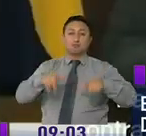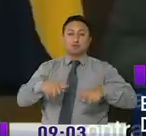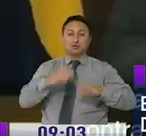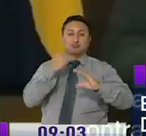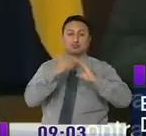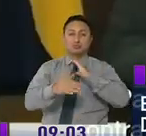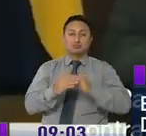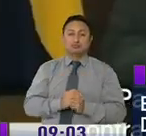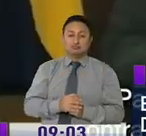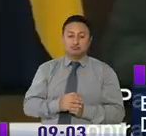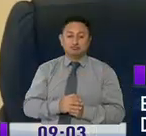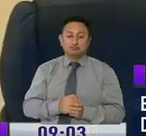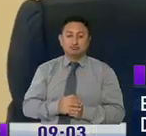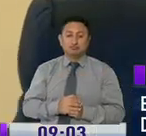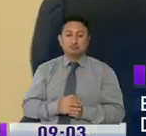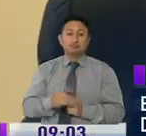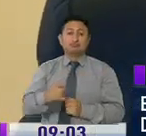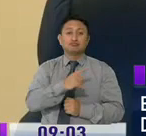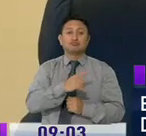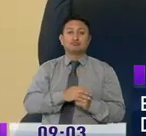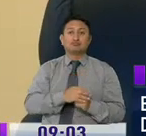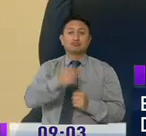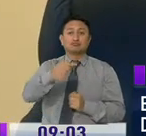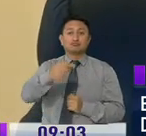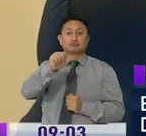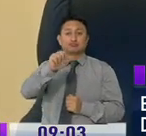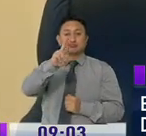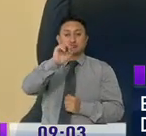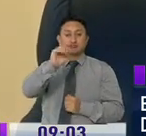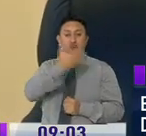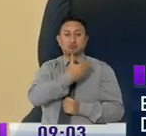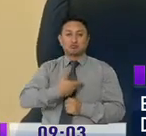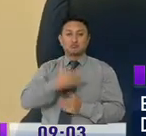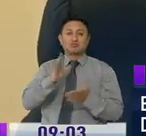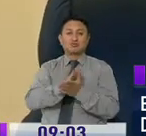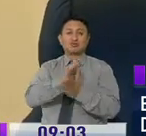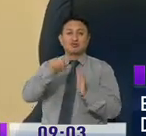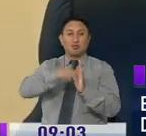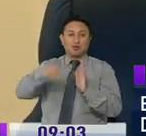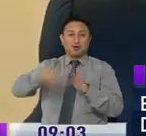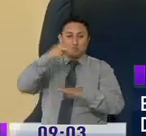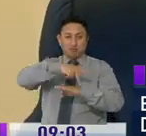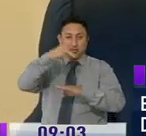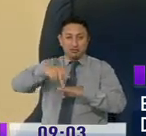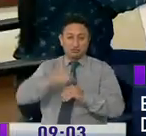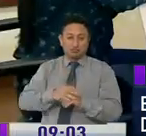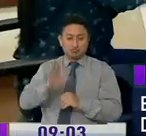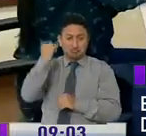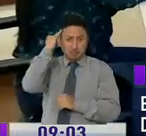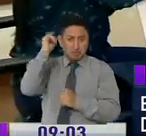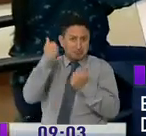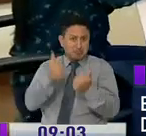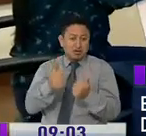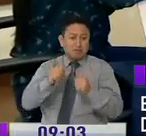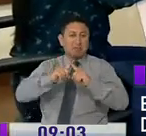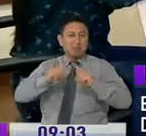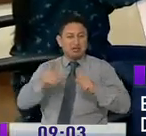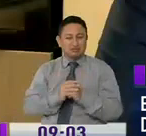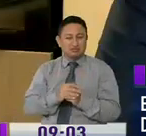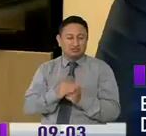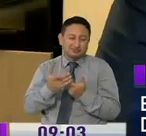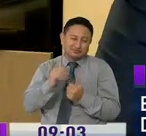Moreno, algo que a decir de Ramiro García, titular del Colegio de Abogados de Pichincha, es una iniciativa interesante, pero se queda